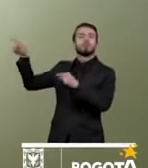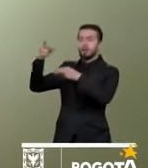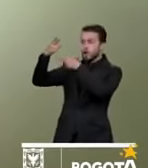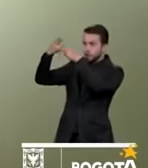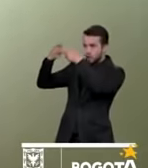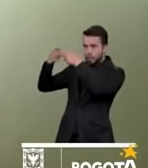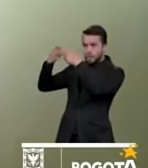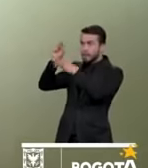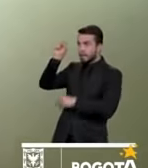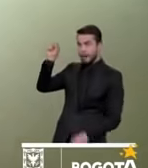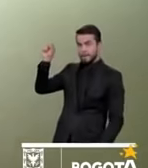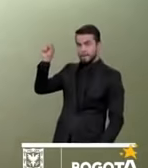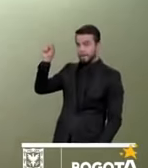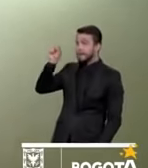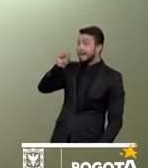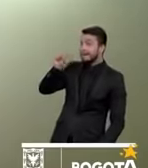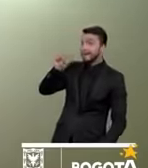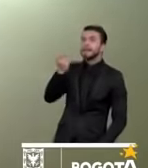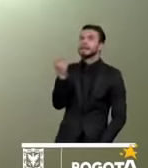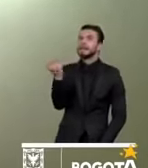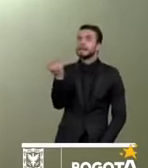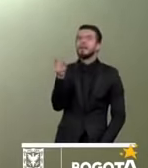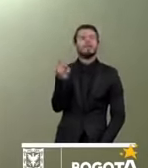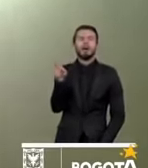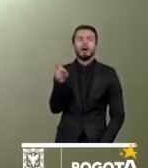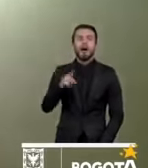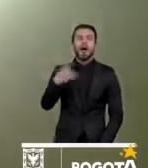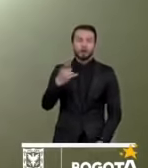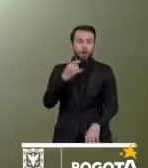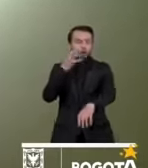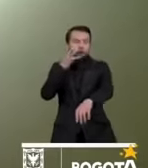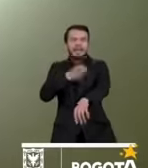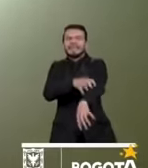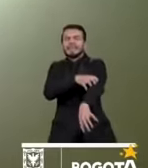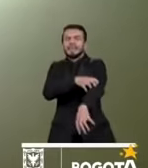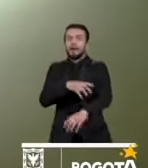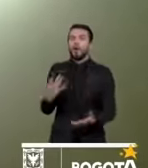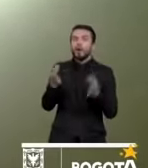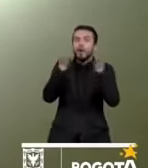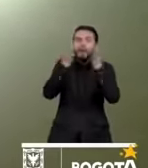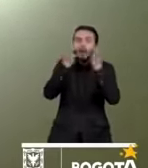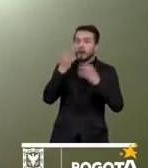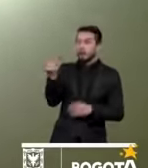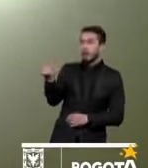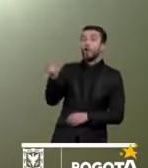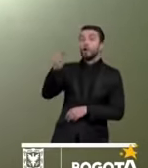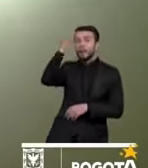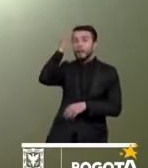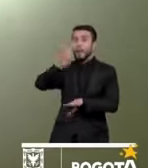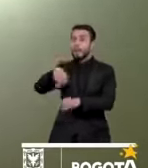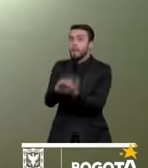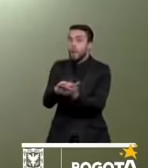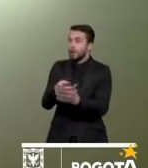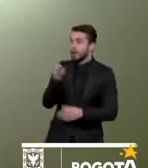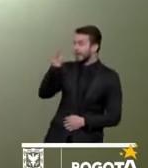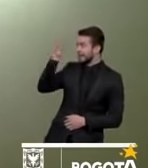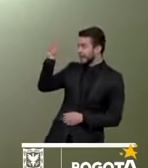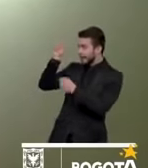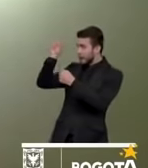riesgo de caída o riesgo de lesiones en la piel o alergias, todo queda fácilmente identificado en cada